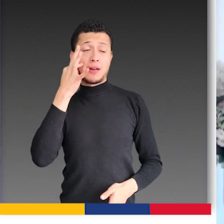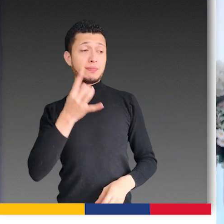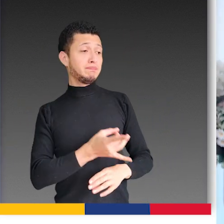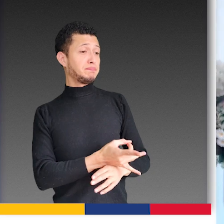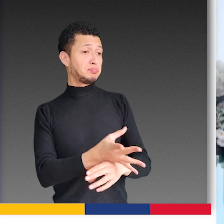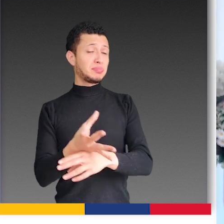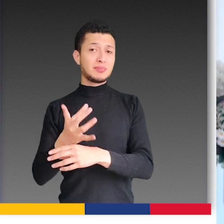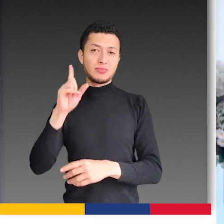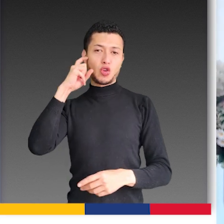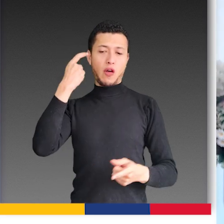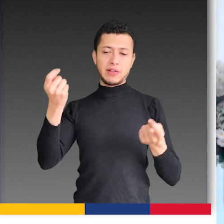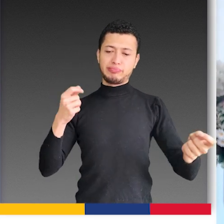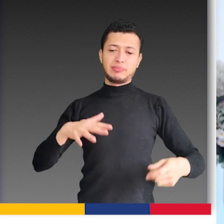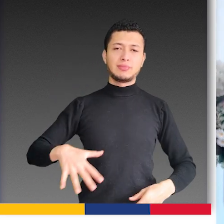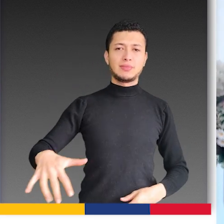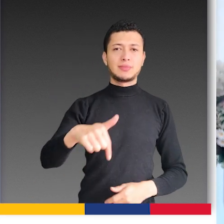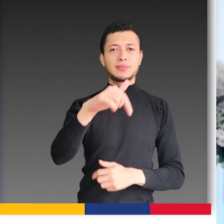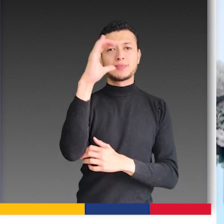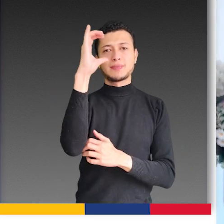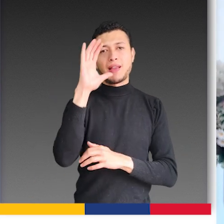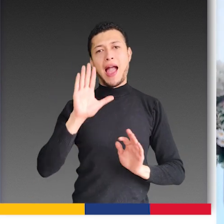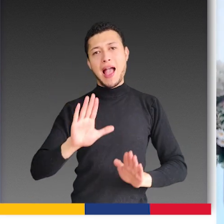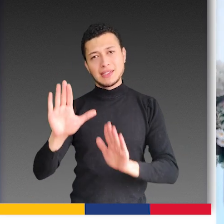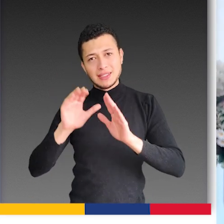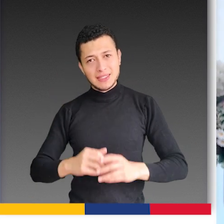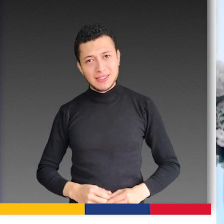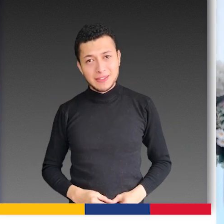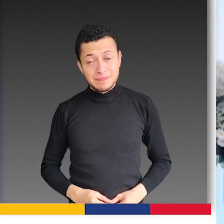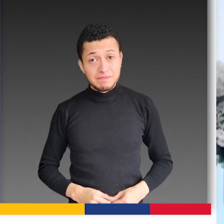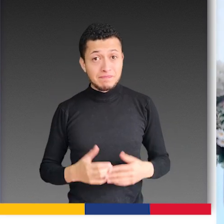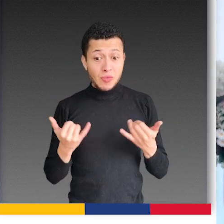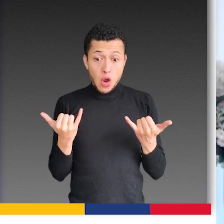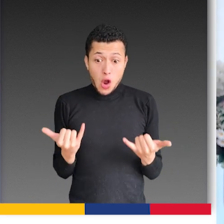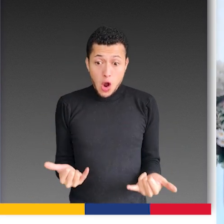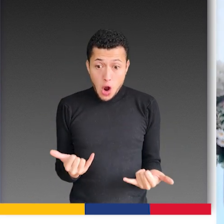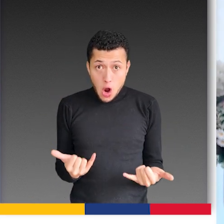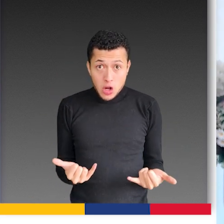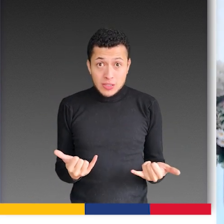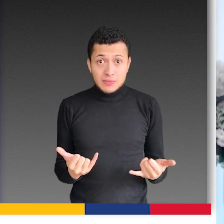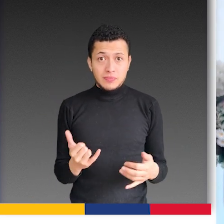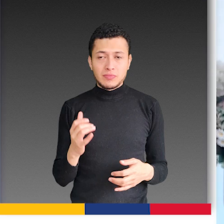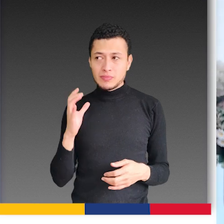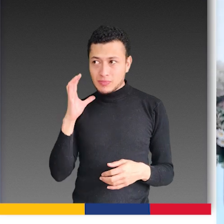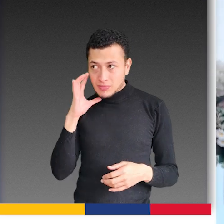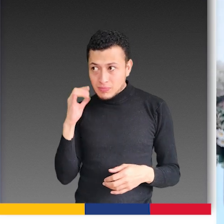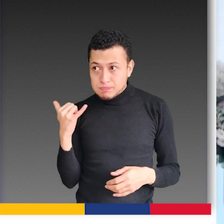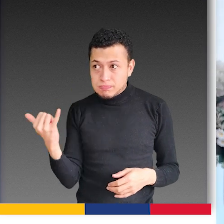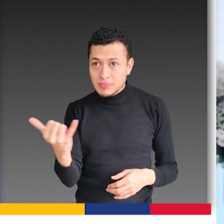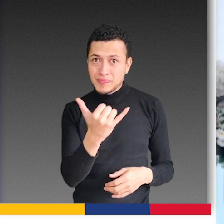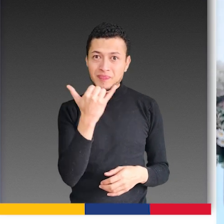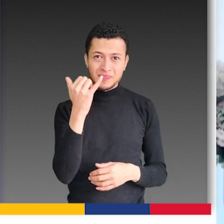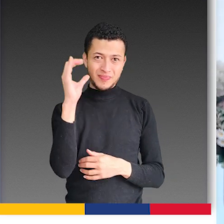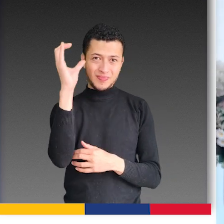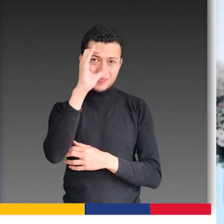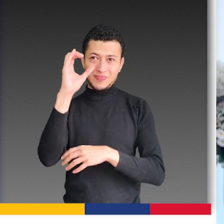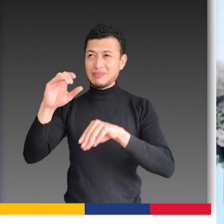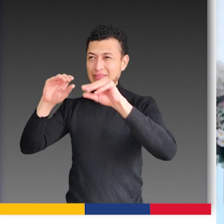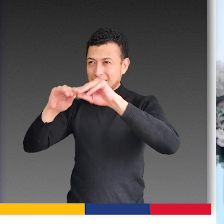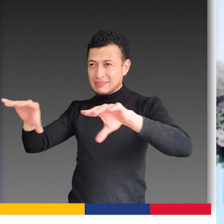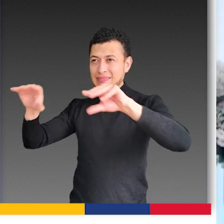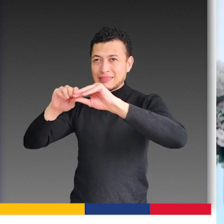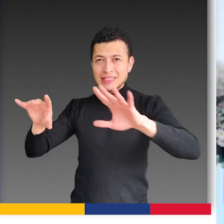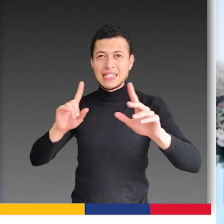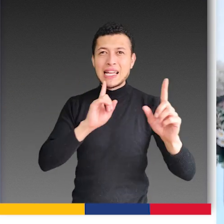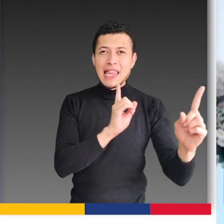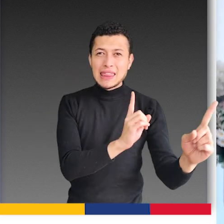manejado y dirigido por una supremacía blanca que nos ha gobernado en este país. Hoy entonces la narrativa